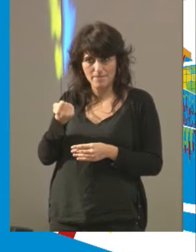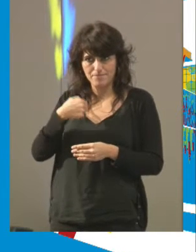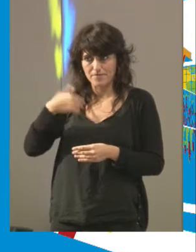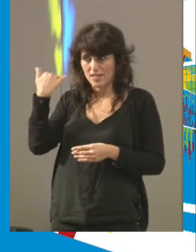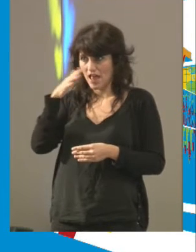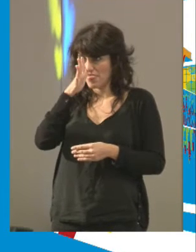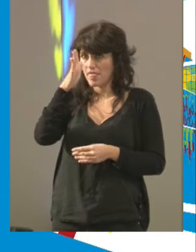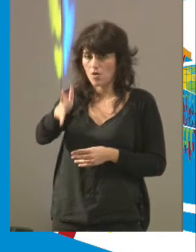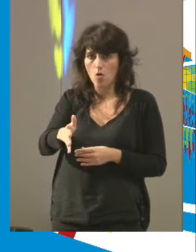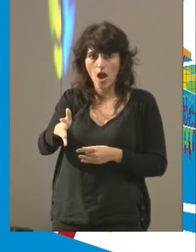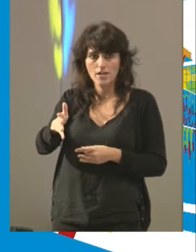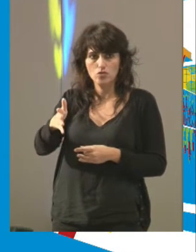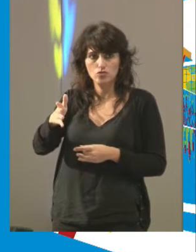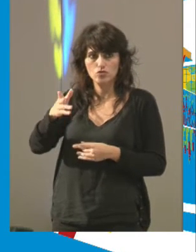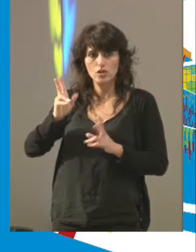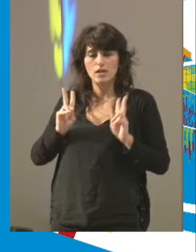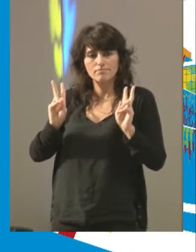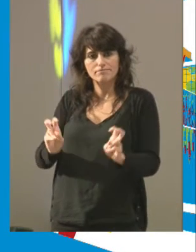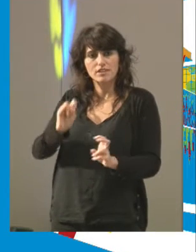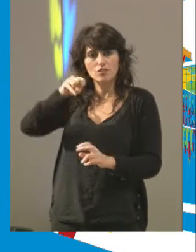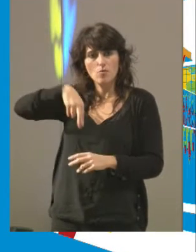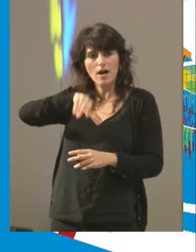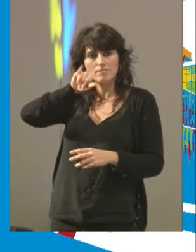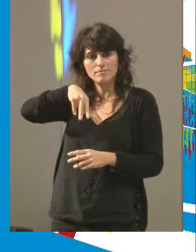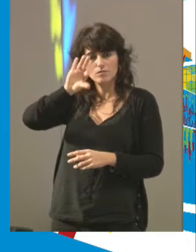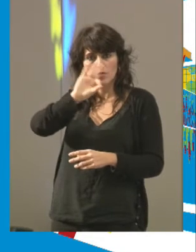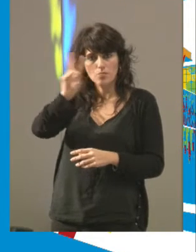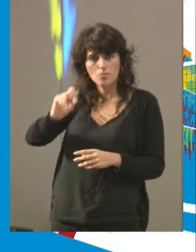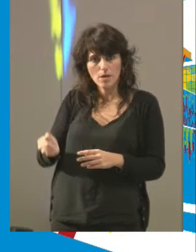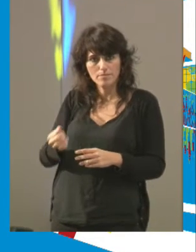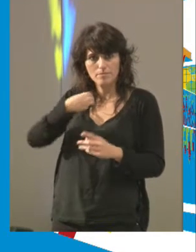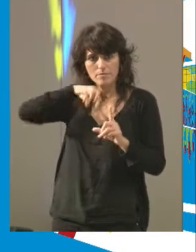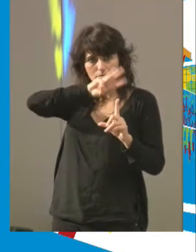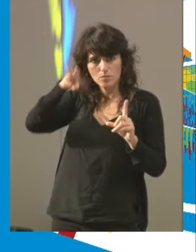años, Itainova apostó por el Big Data antes de que se fuera una moda.